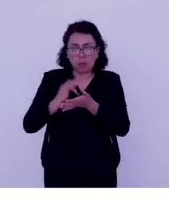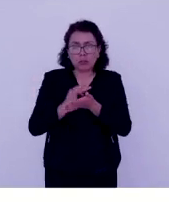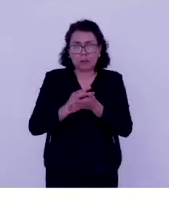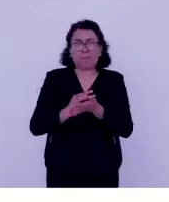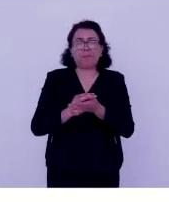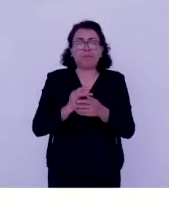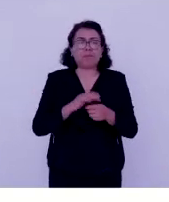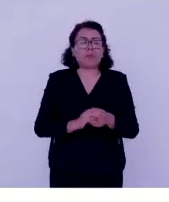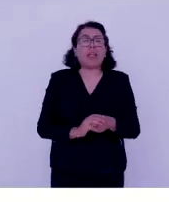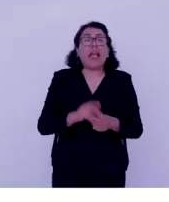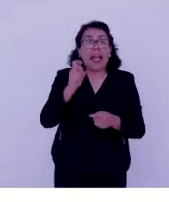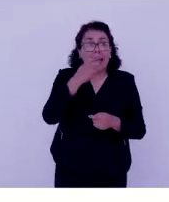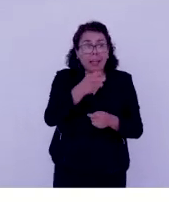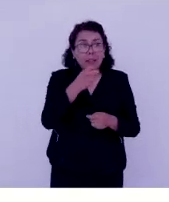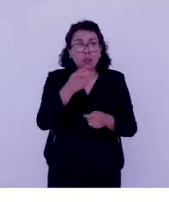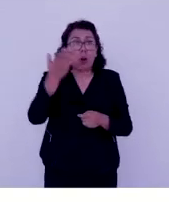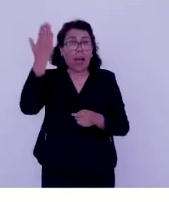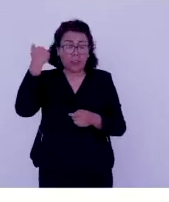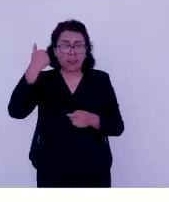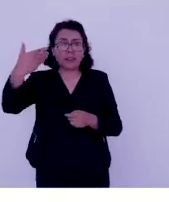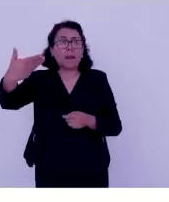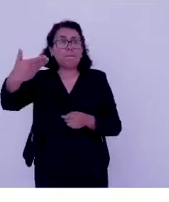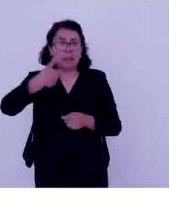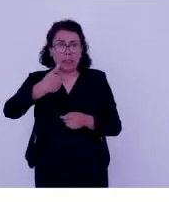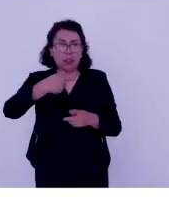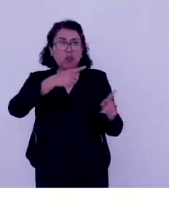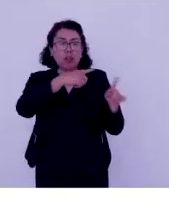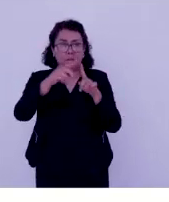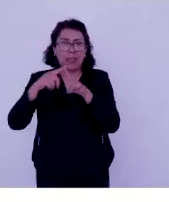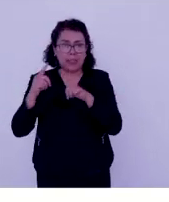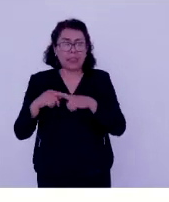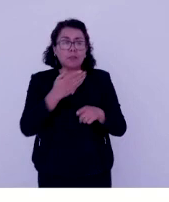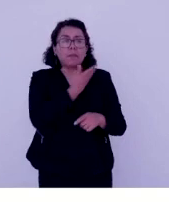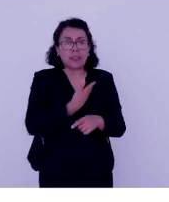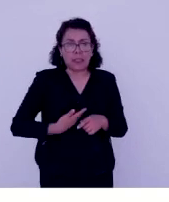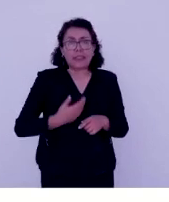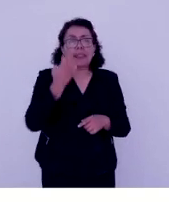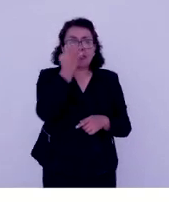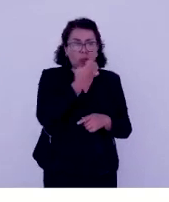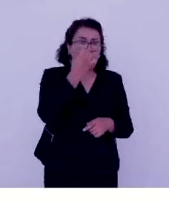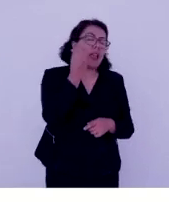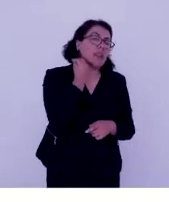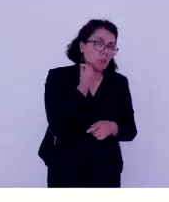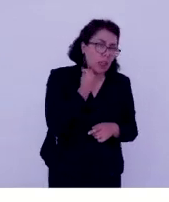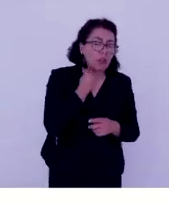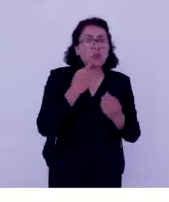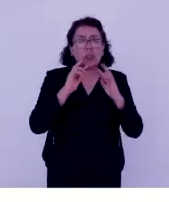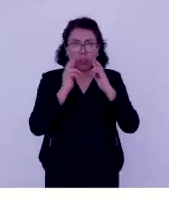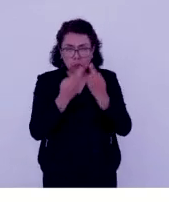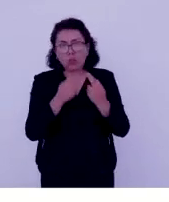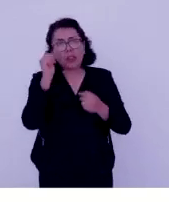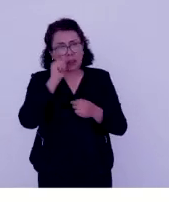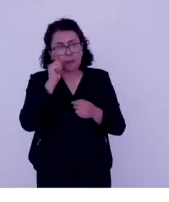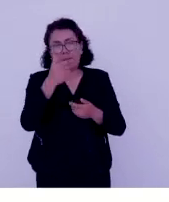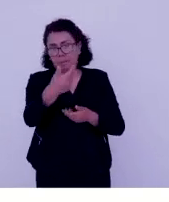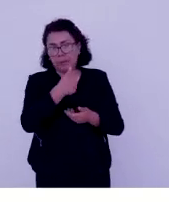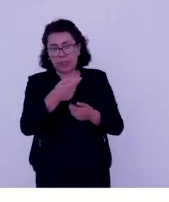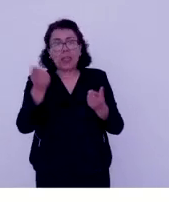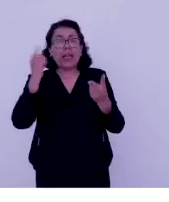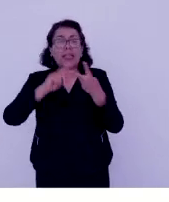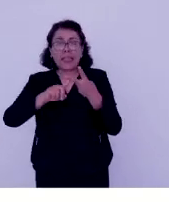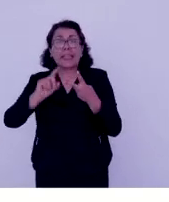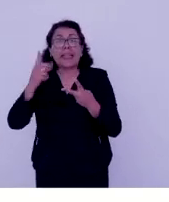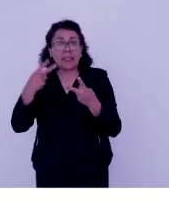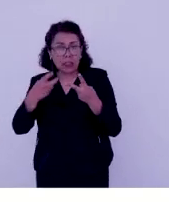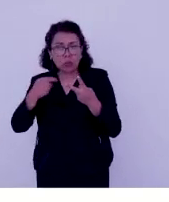acciones la primera la petición realizada por parte de los presidentes de colegios de abogados en nuestras reuniones trimestrales y segundo la convocatoria que